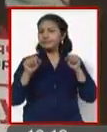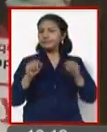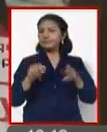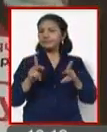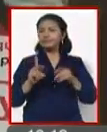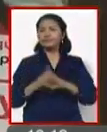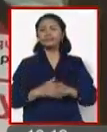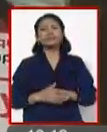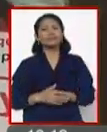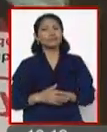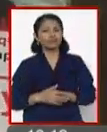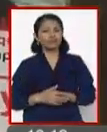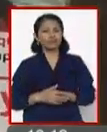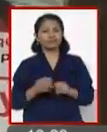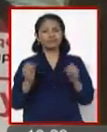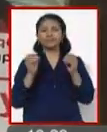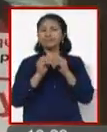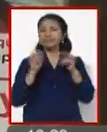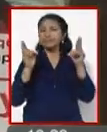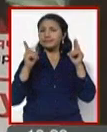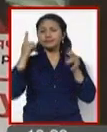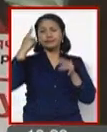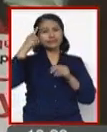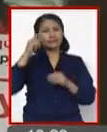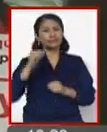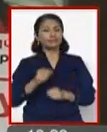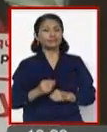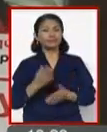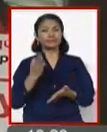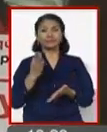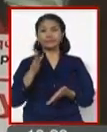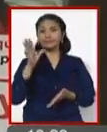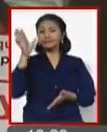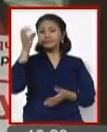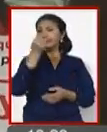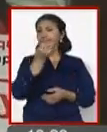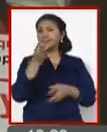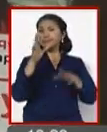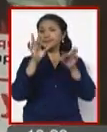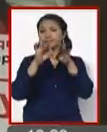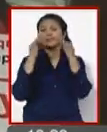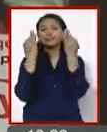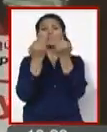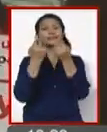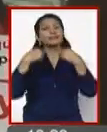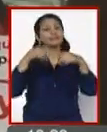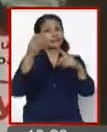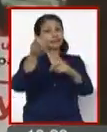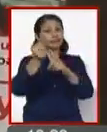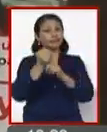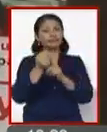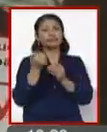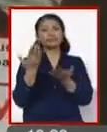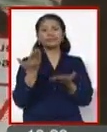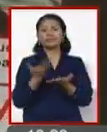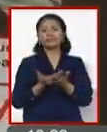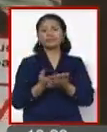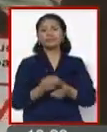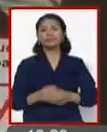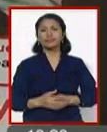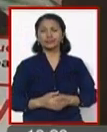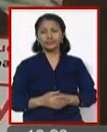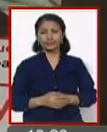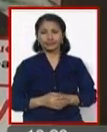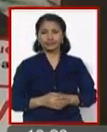no haya procedimientos más ligeros para que un padre o un responsable de familia pueda ir y traer y extraditar